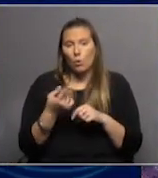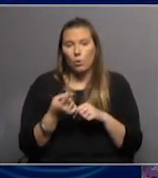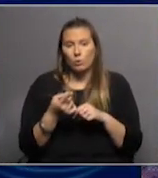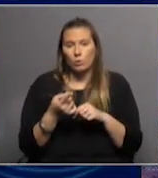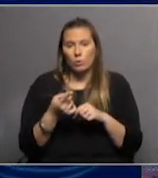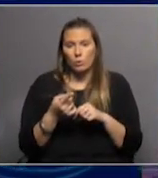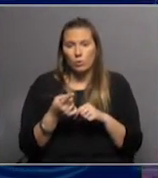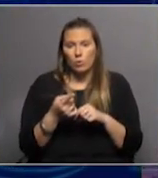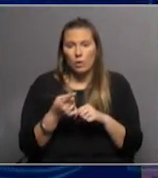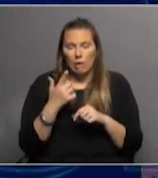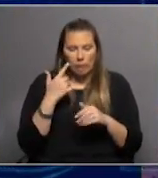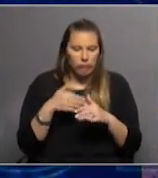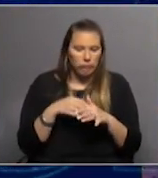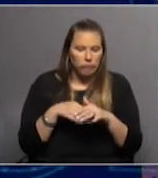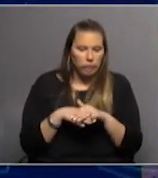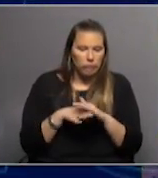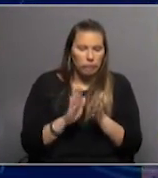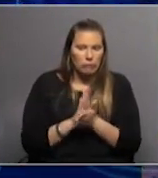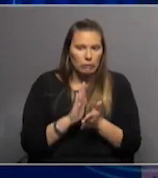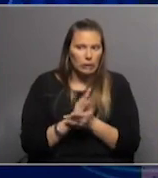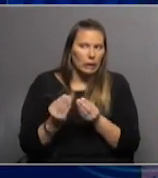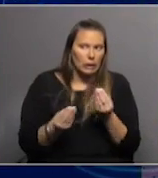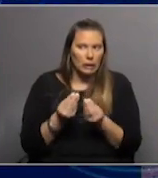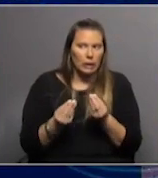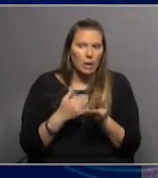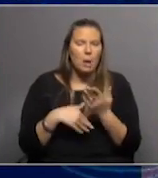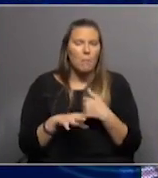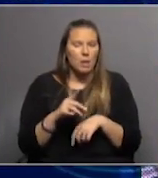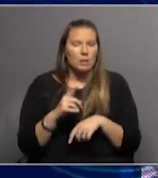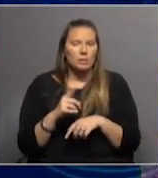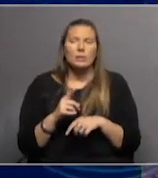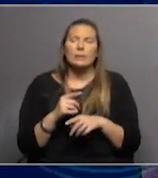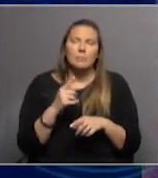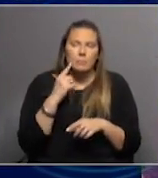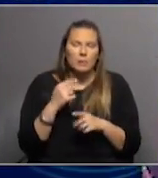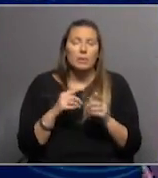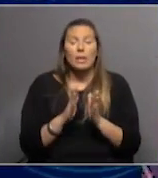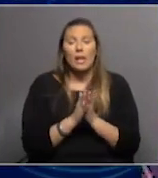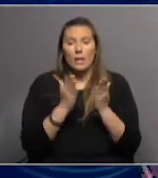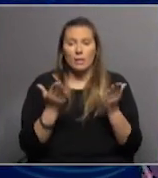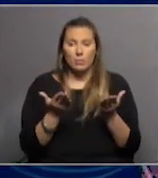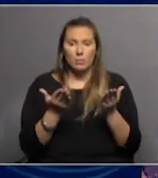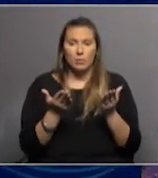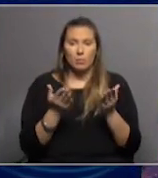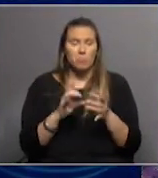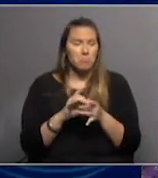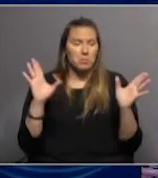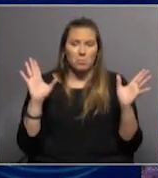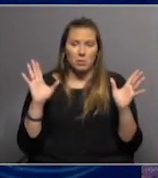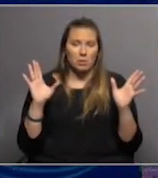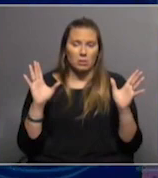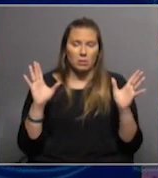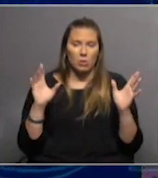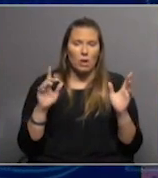miden muchísimo lo que van a publicar. Lo que pasa es que el libro es muy democrático. El